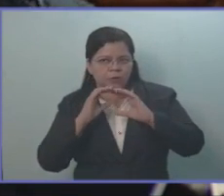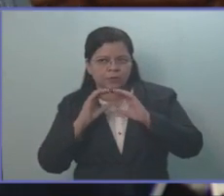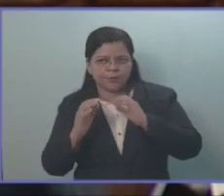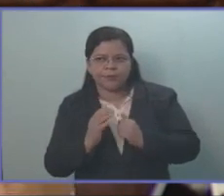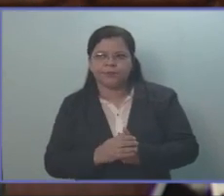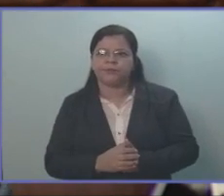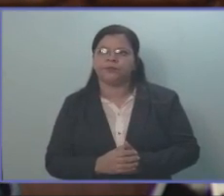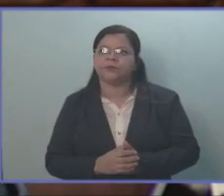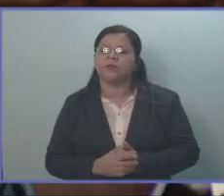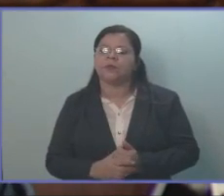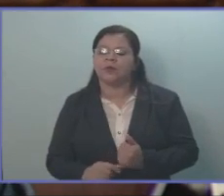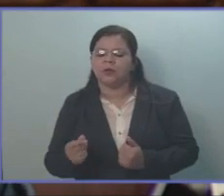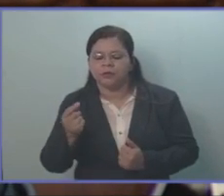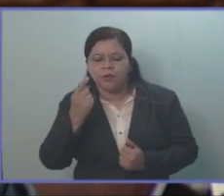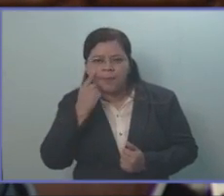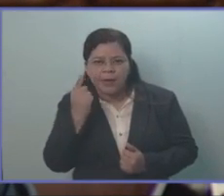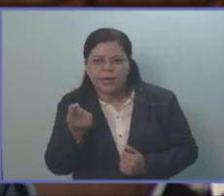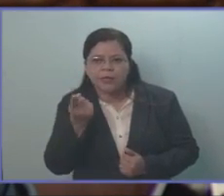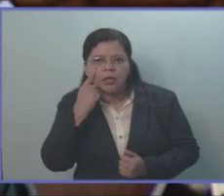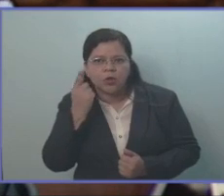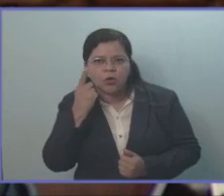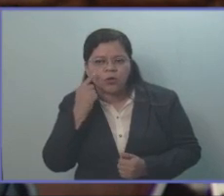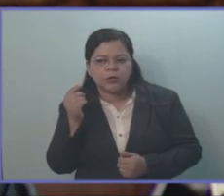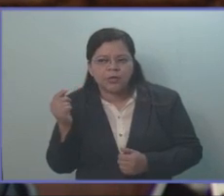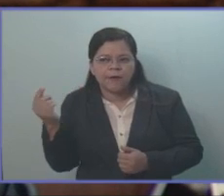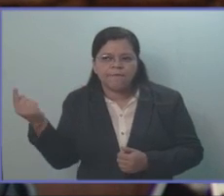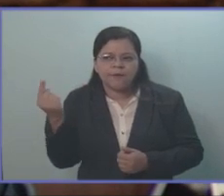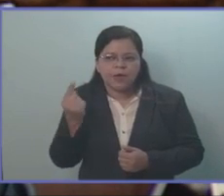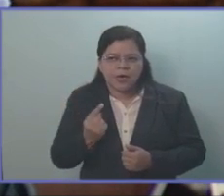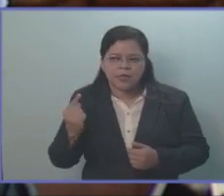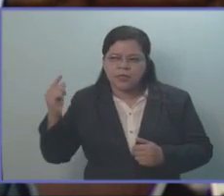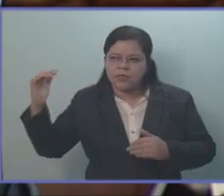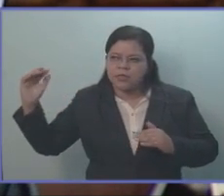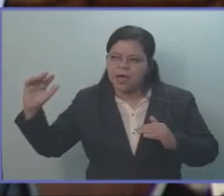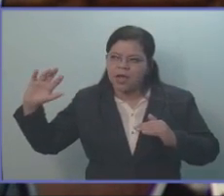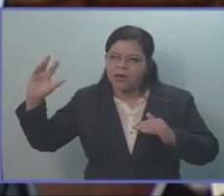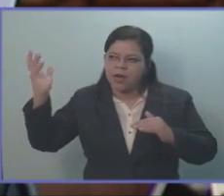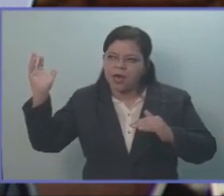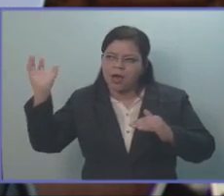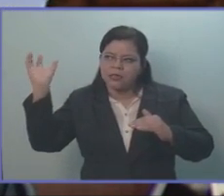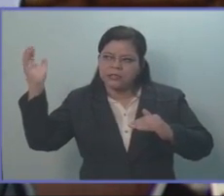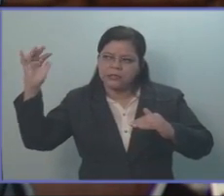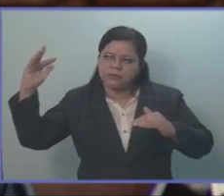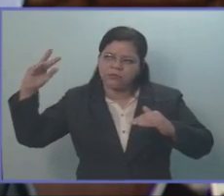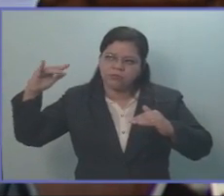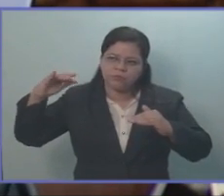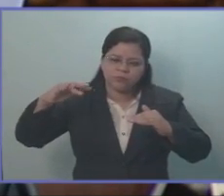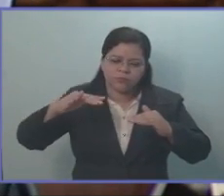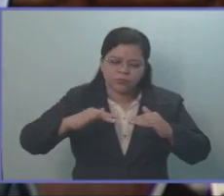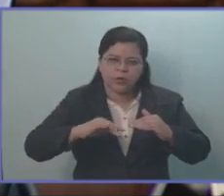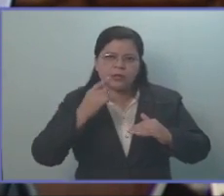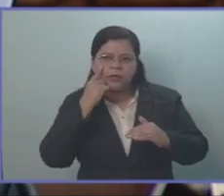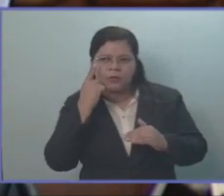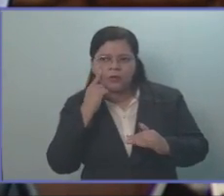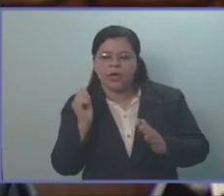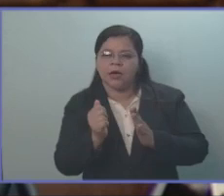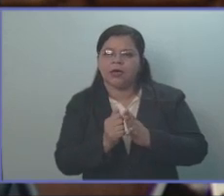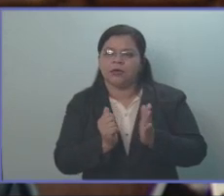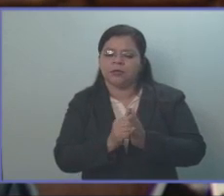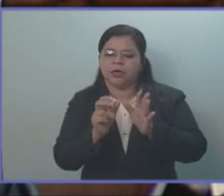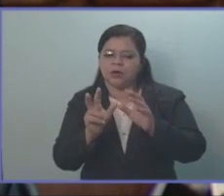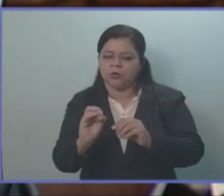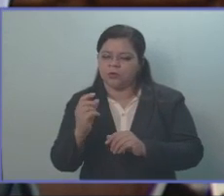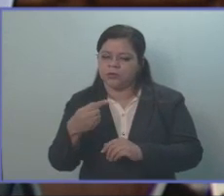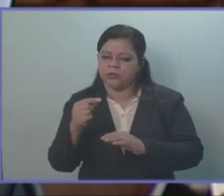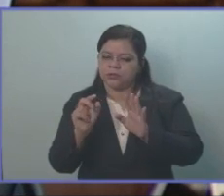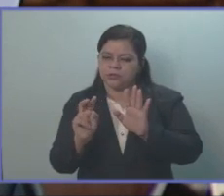Verificación del origen de la señal y procedimiento sancionatorio especial. Artículo